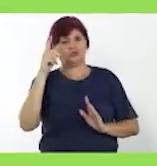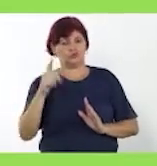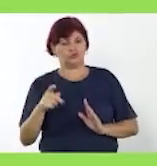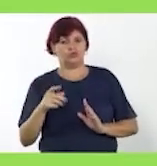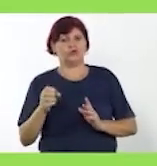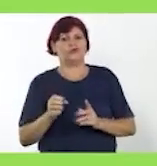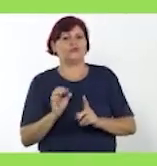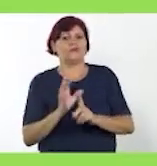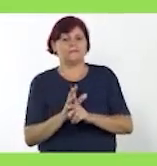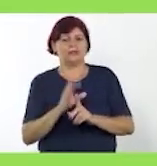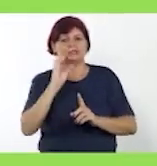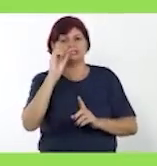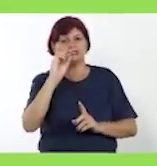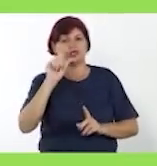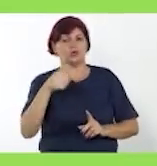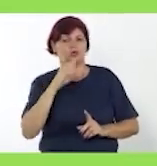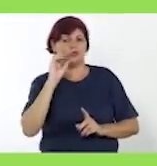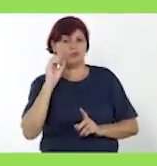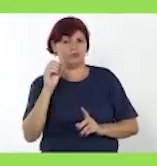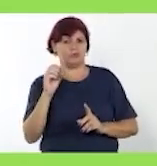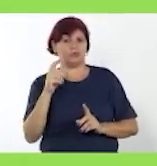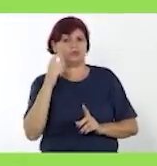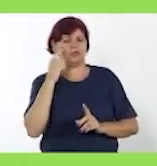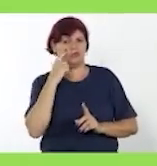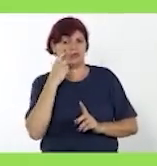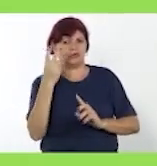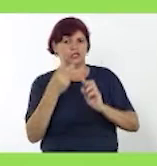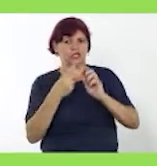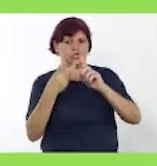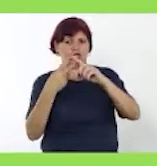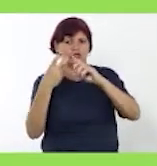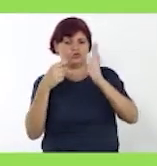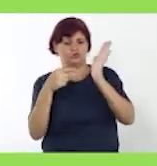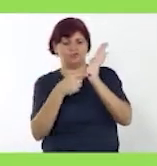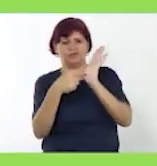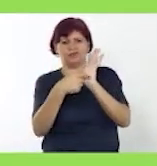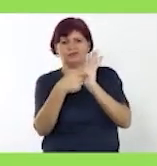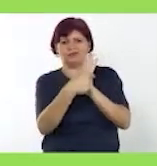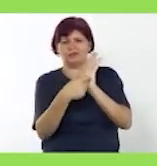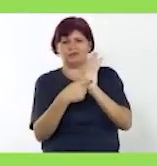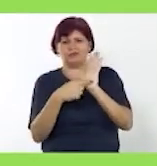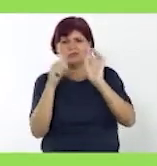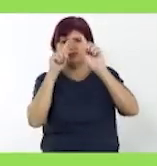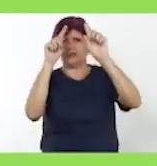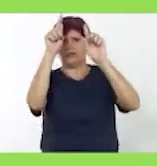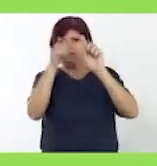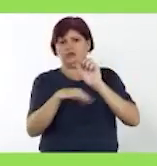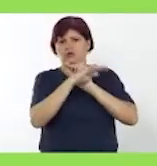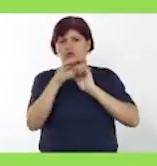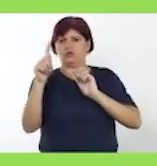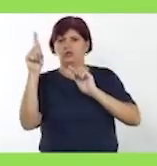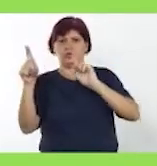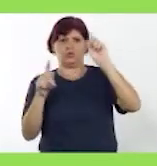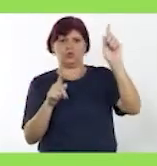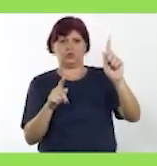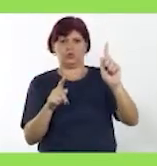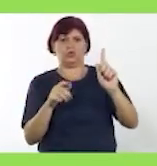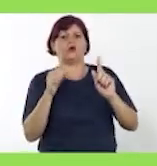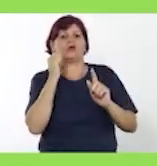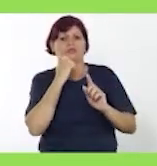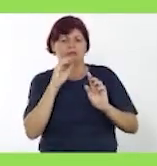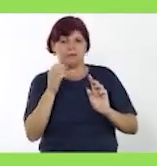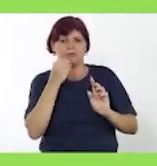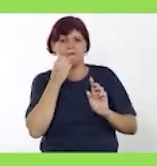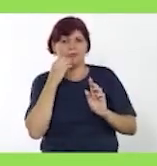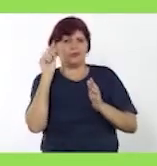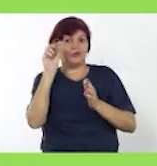tienen su origen en el punto 0,0 y que son bisectrices de los cuadrantes 1 y 2 respectivamente. Y